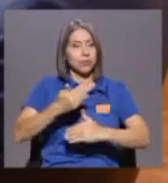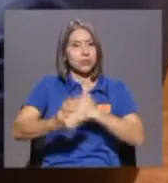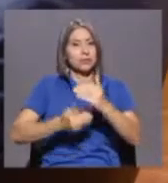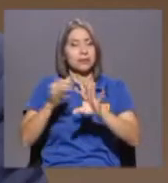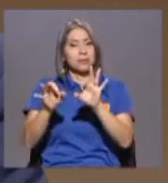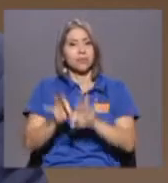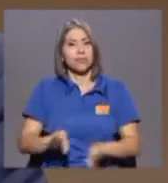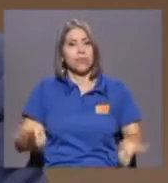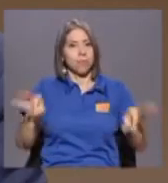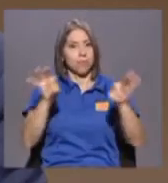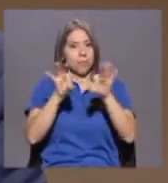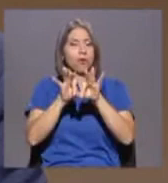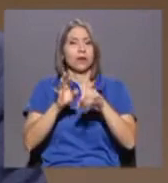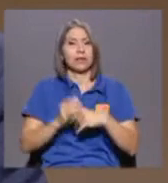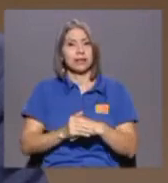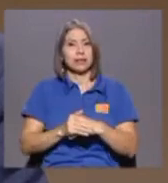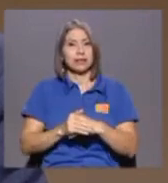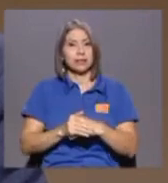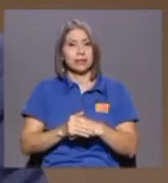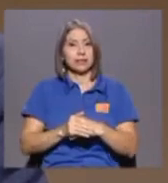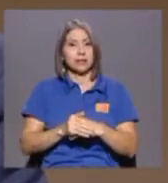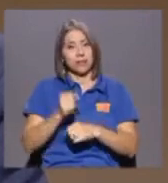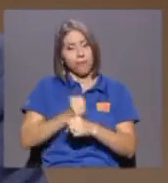importantes como embajador.